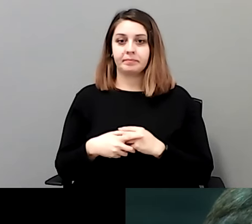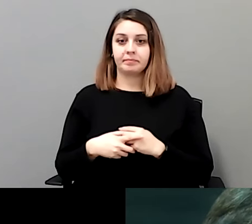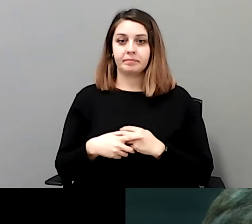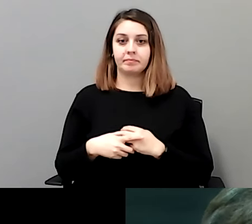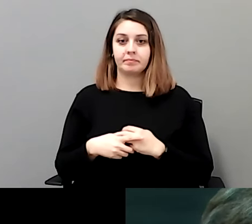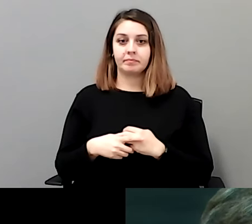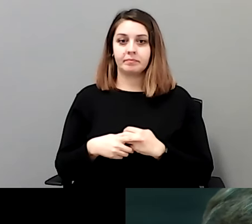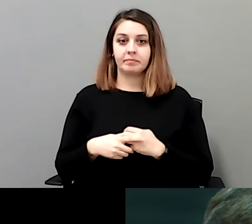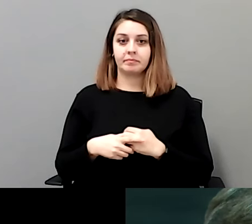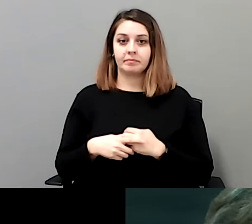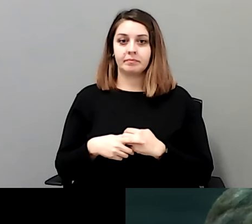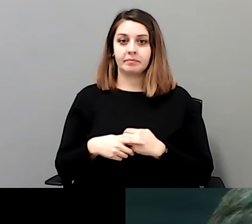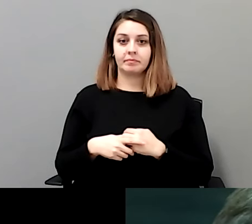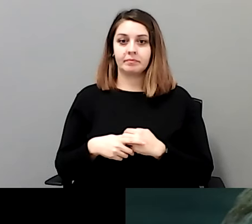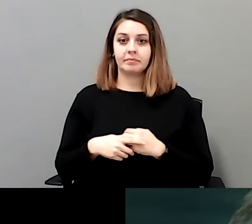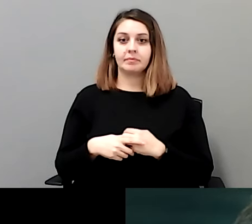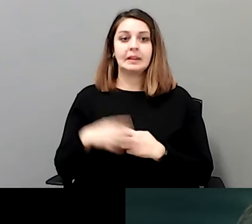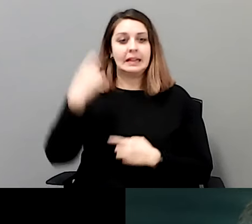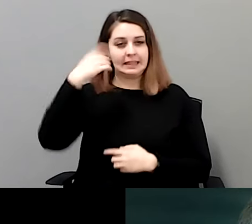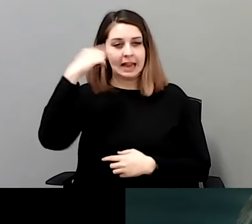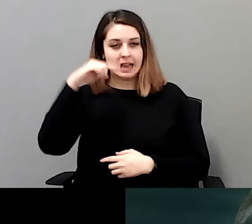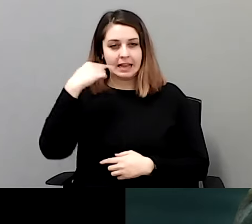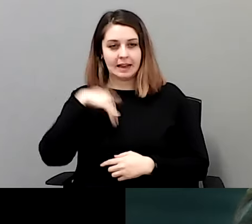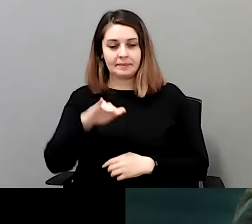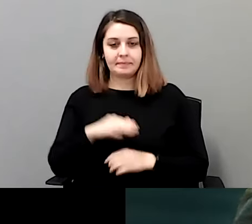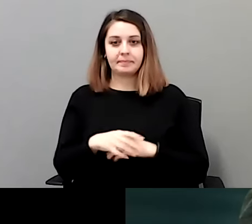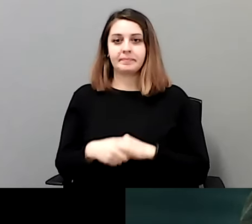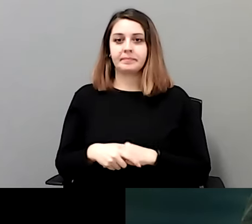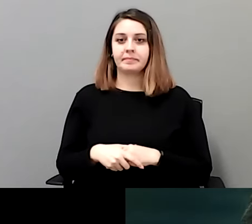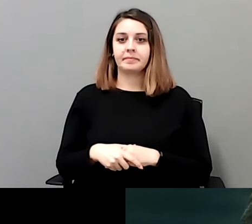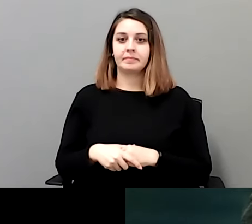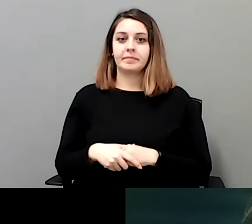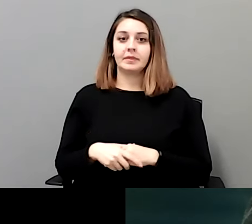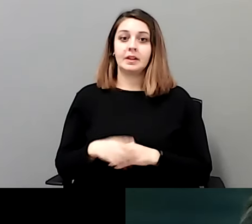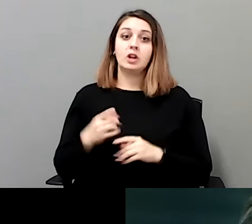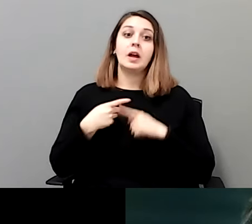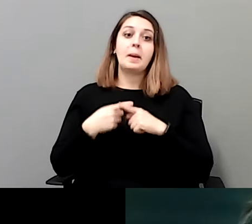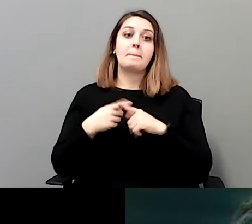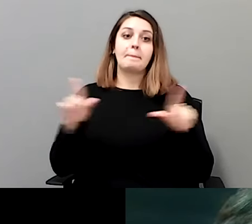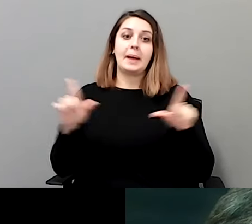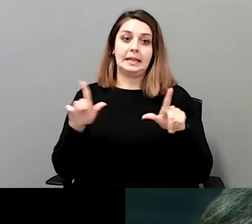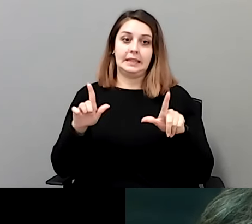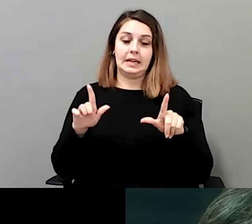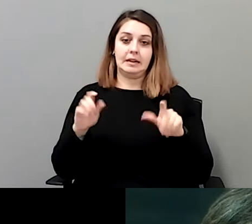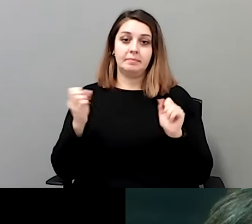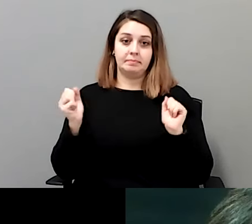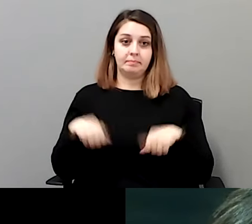¿vale? Que está abajo. Ya está. Vale, y volver a compartir. Vale.